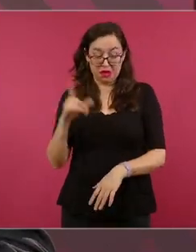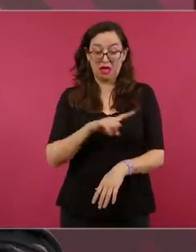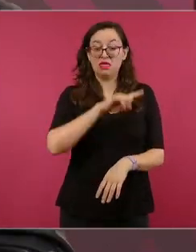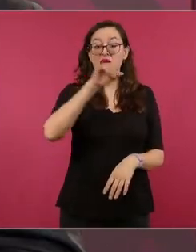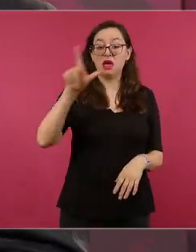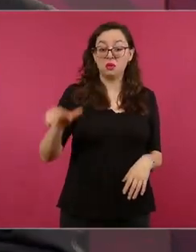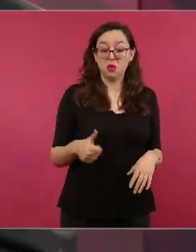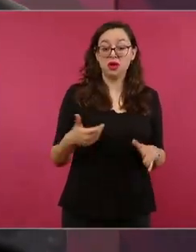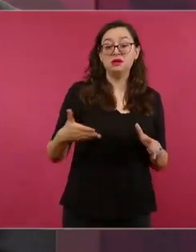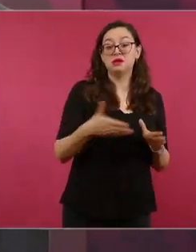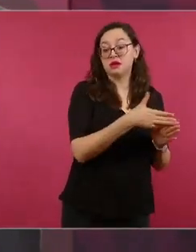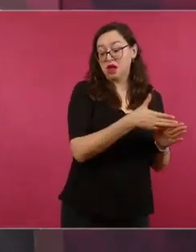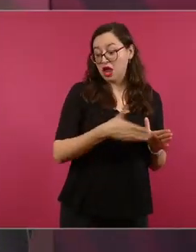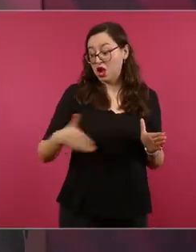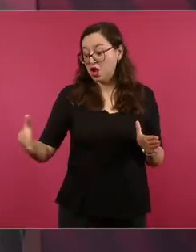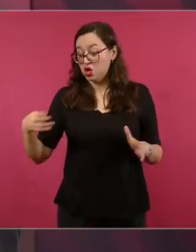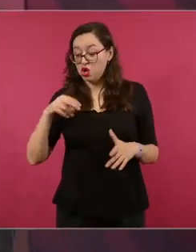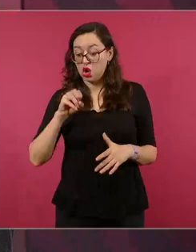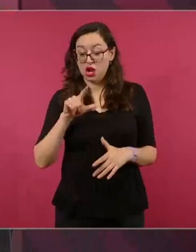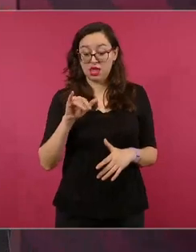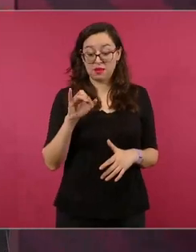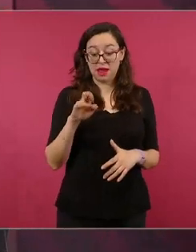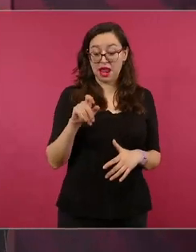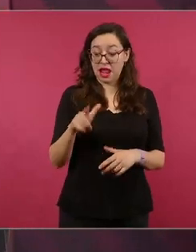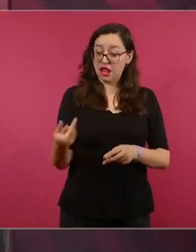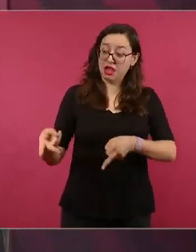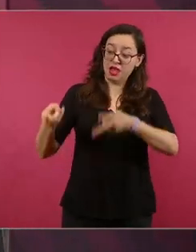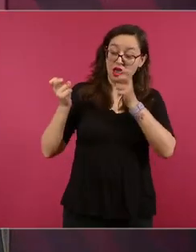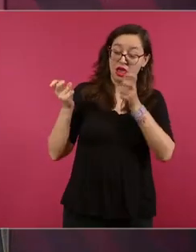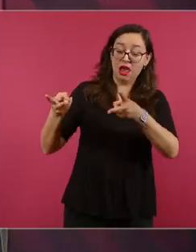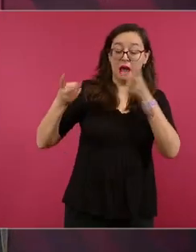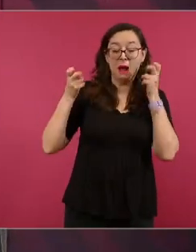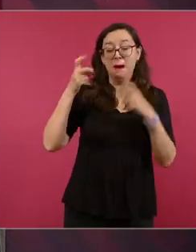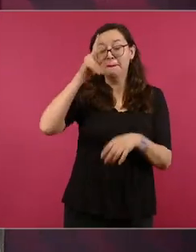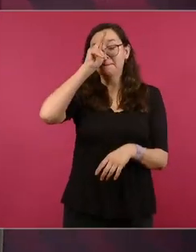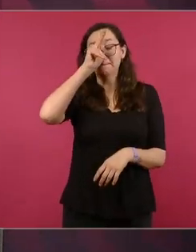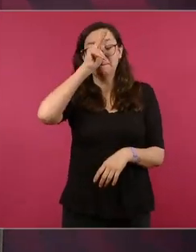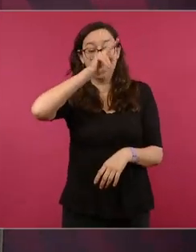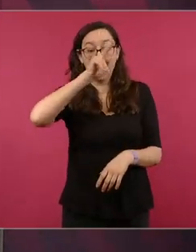el saqueo durante el periodo neoliberal de